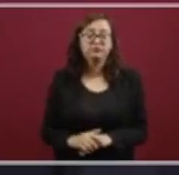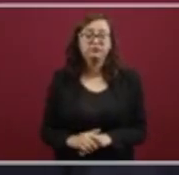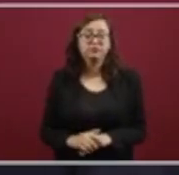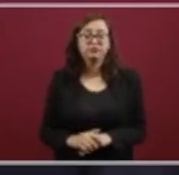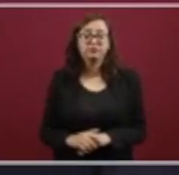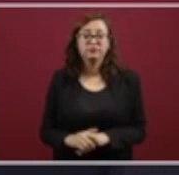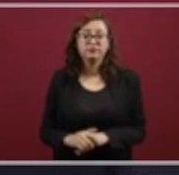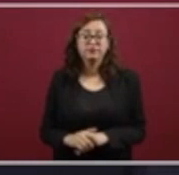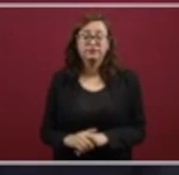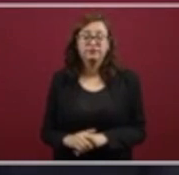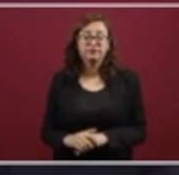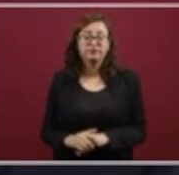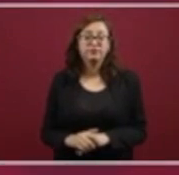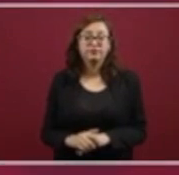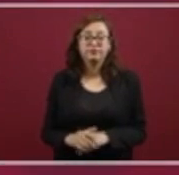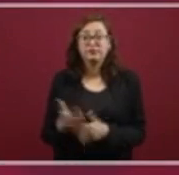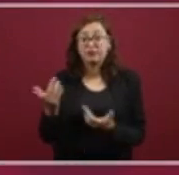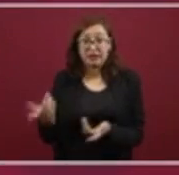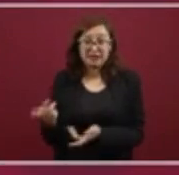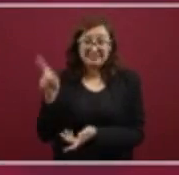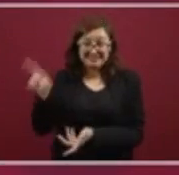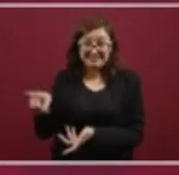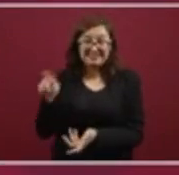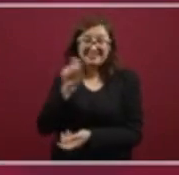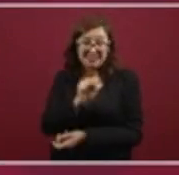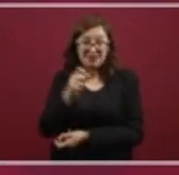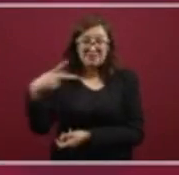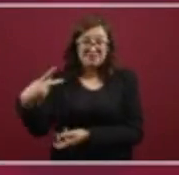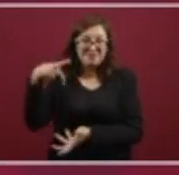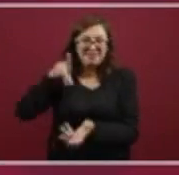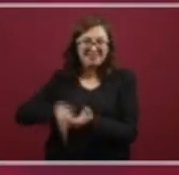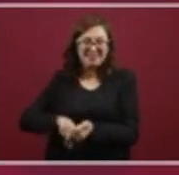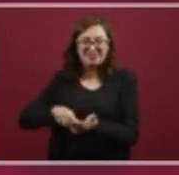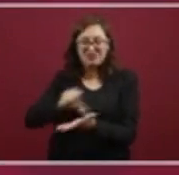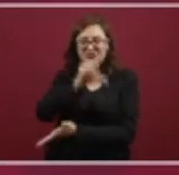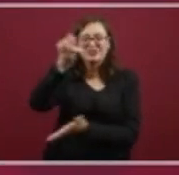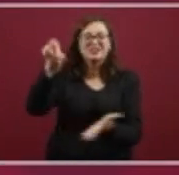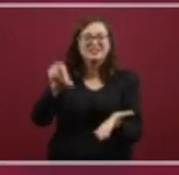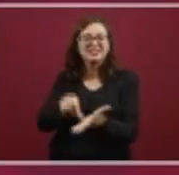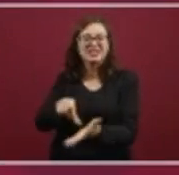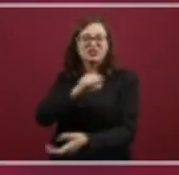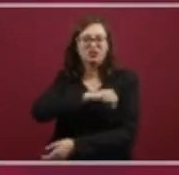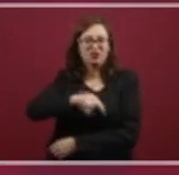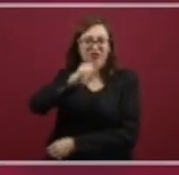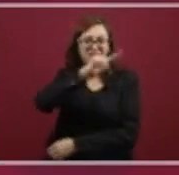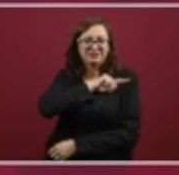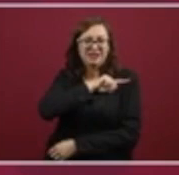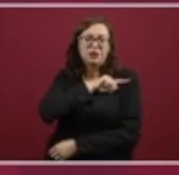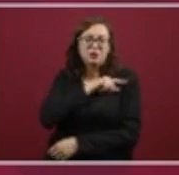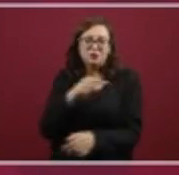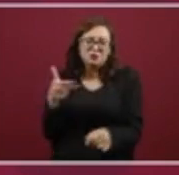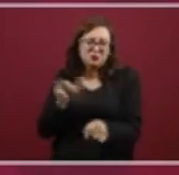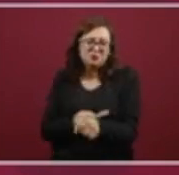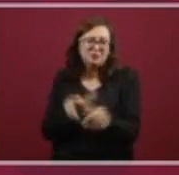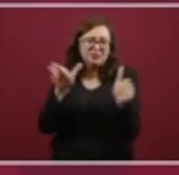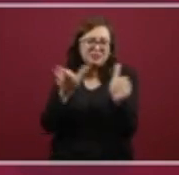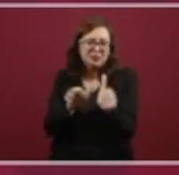Los centros de salud para atender a la población abierta, población que no tiene seguridad